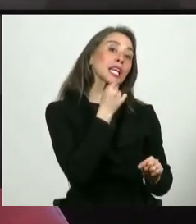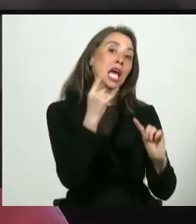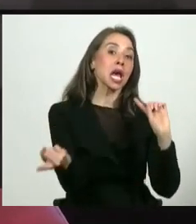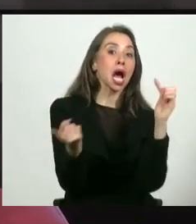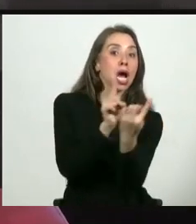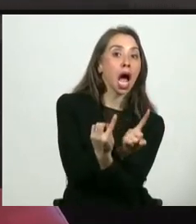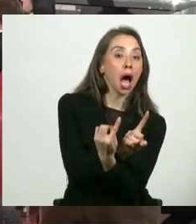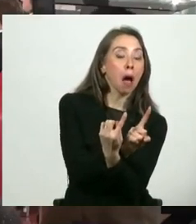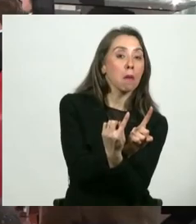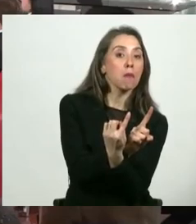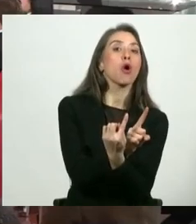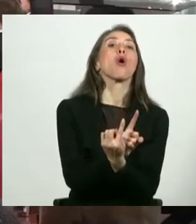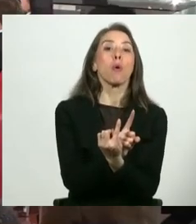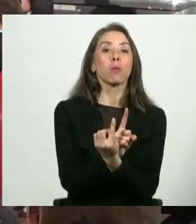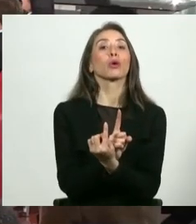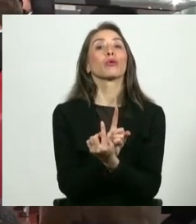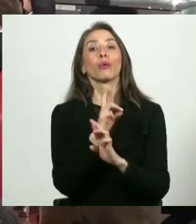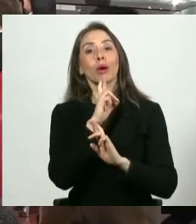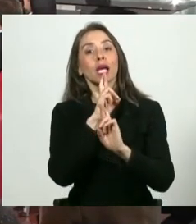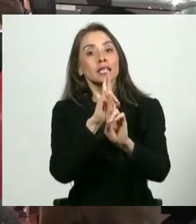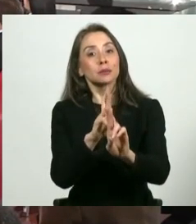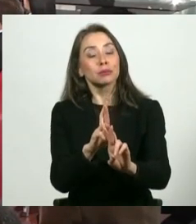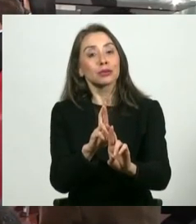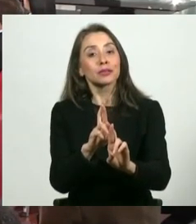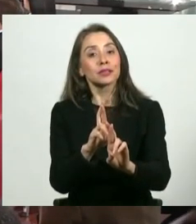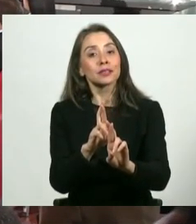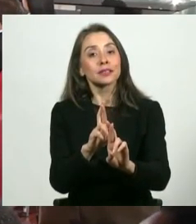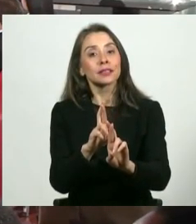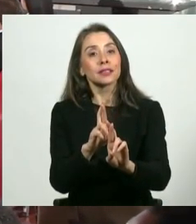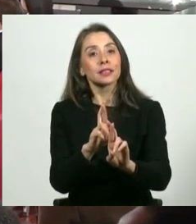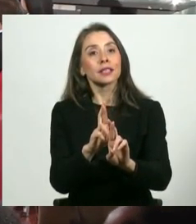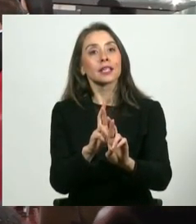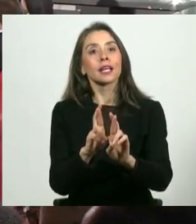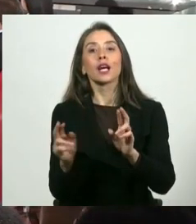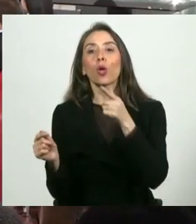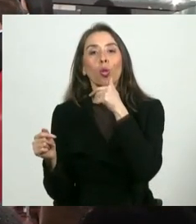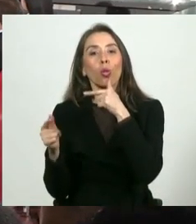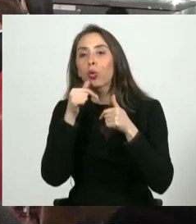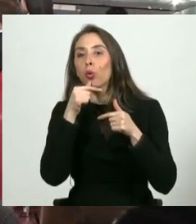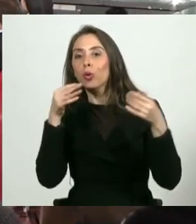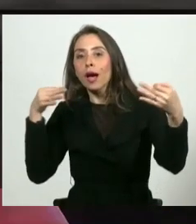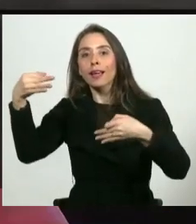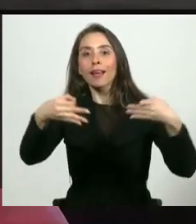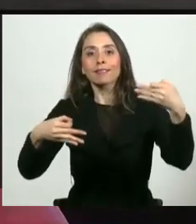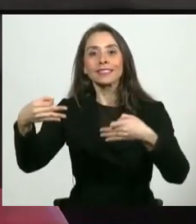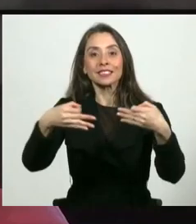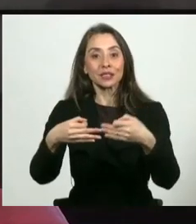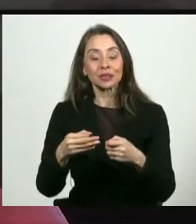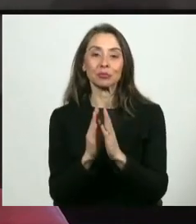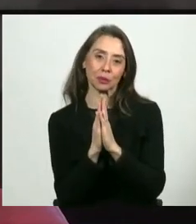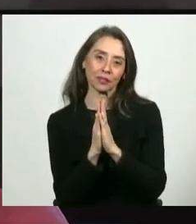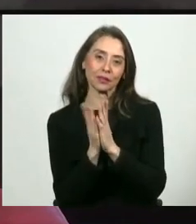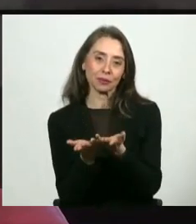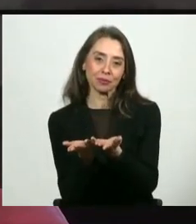alterarlo, vamos a responder a las inquietudes que aquí han surgido. Por